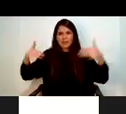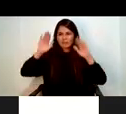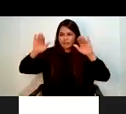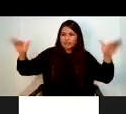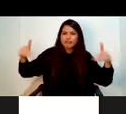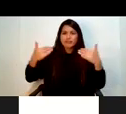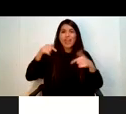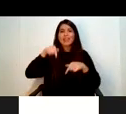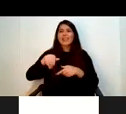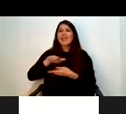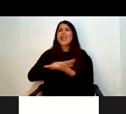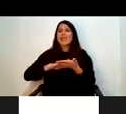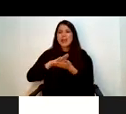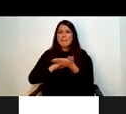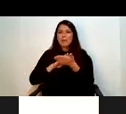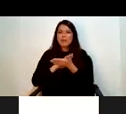típico ejemplo